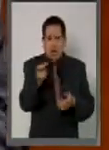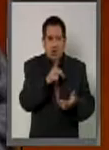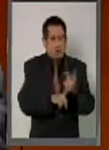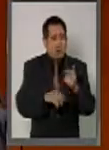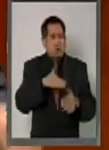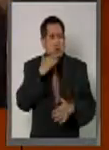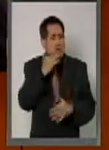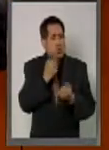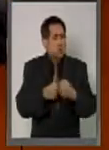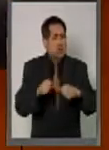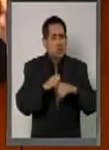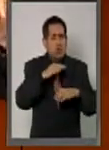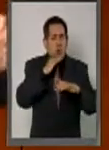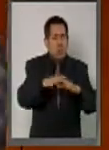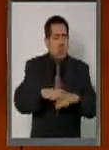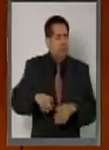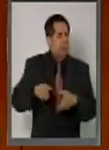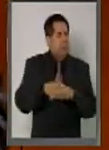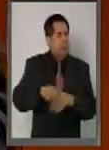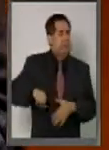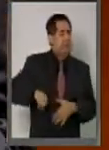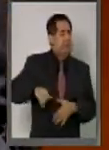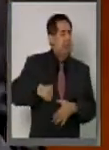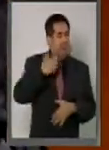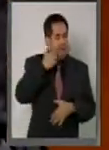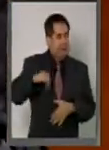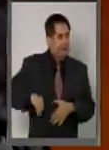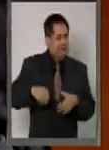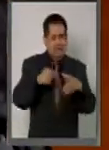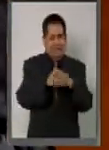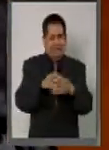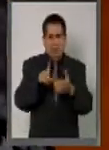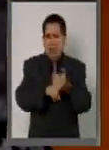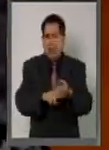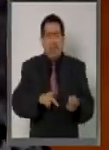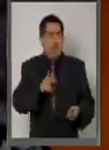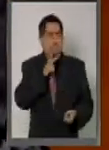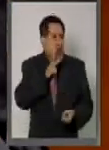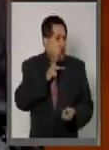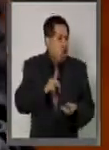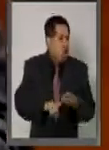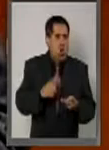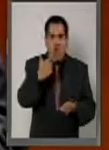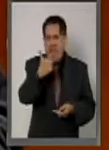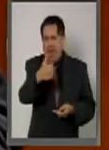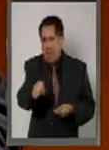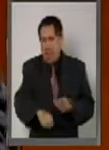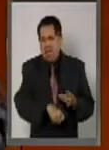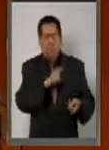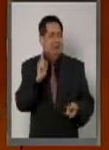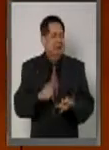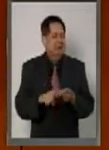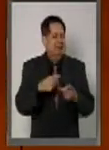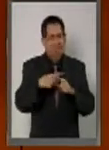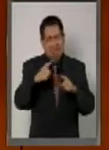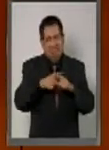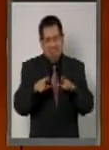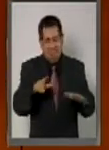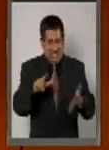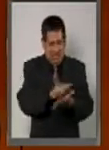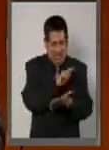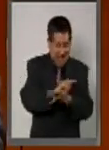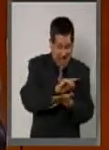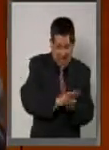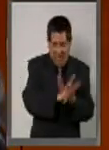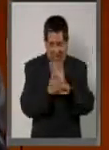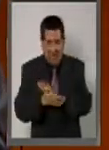México, de los grandes intereses que se han colado en el petróleo, en el gas, en todas las reformas que se han